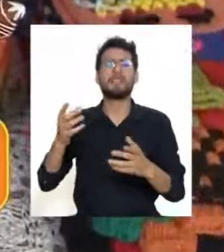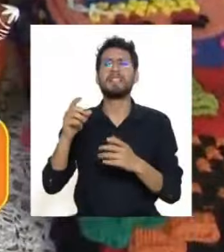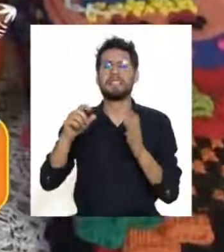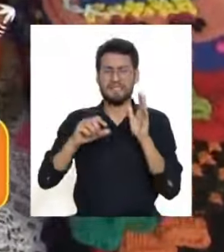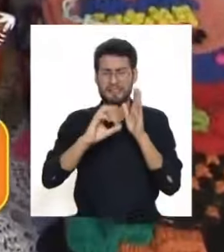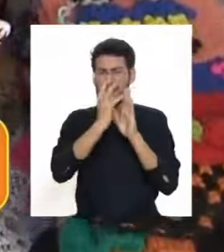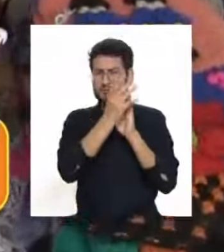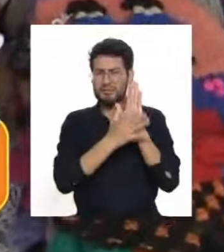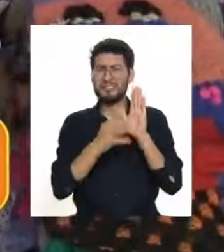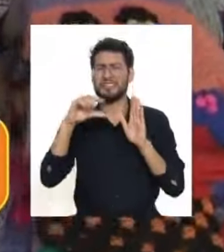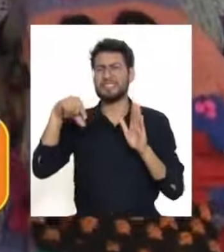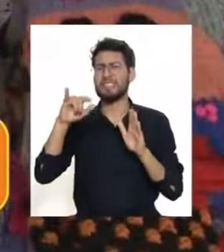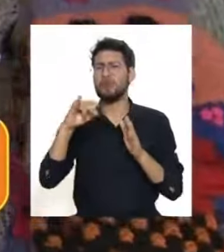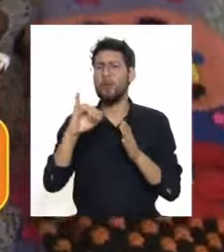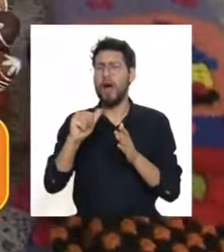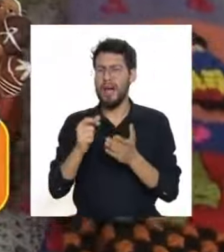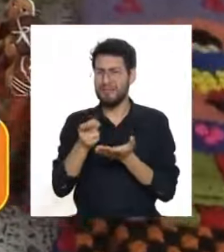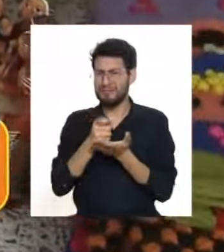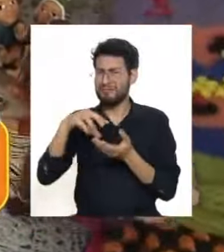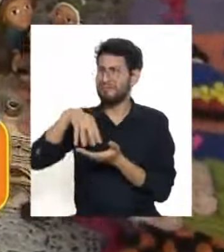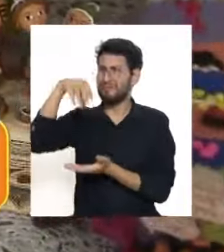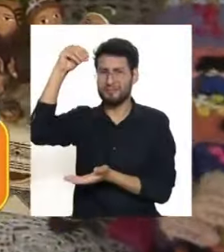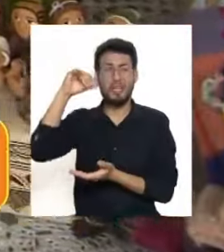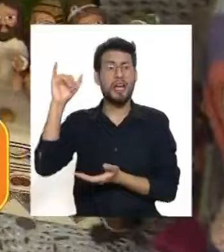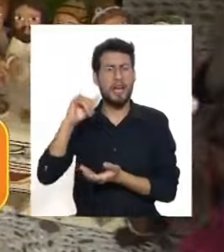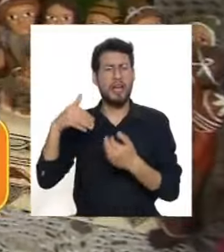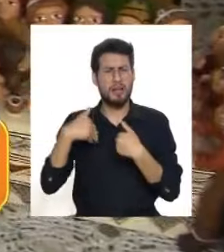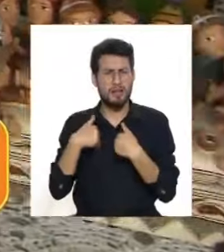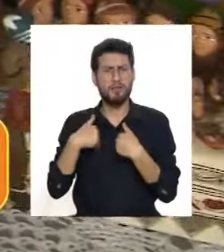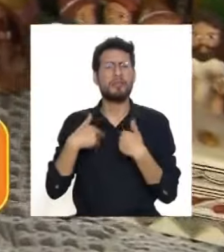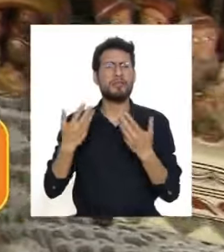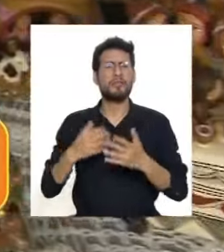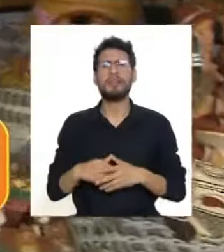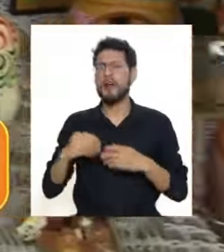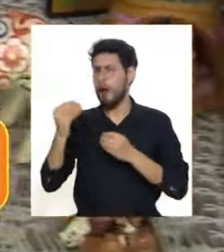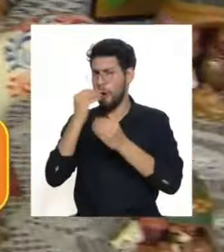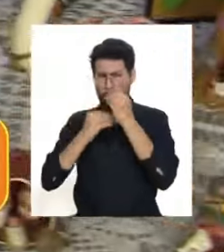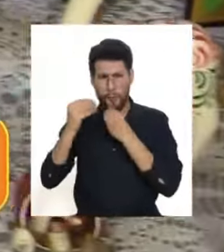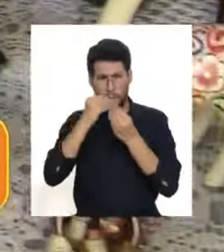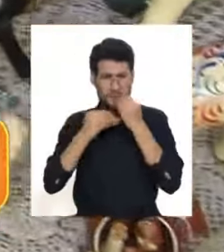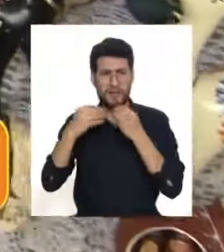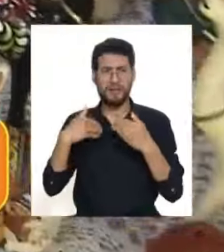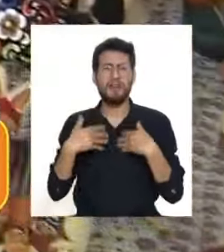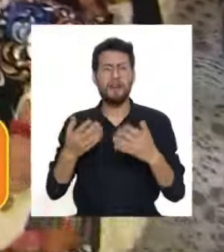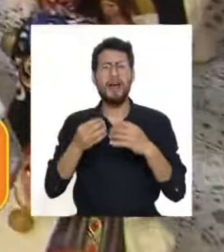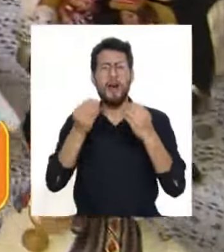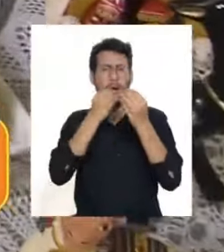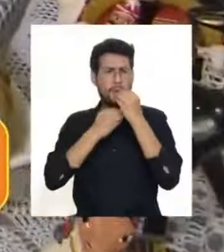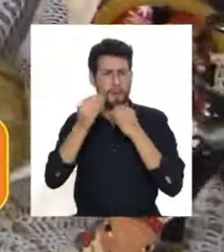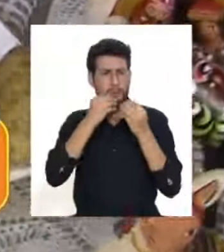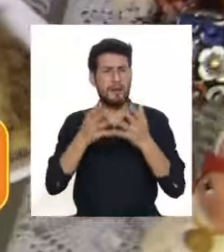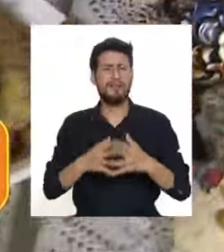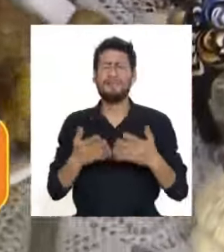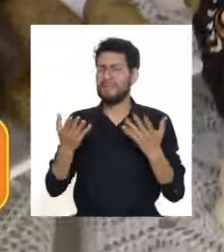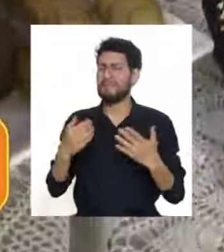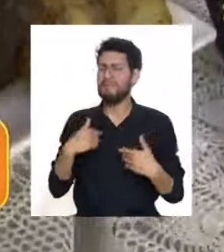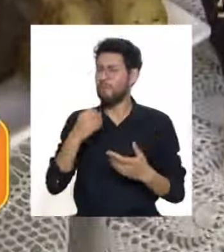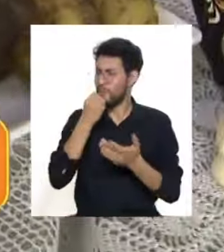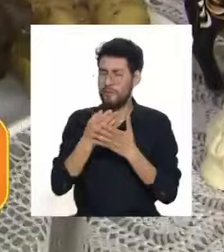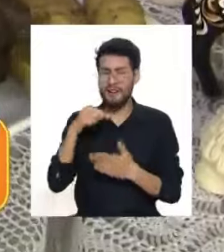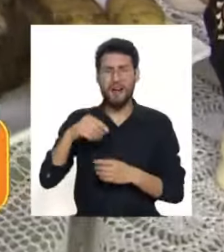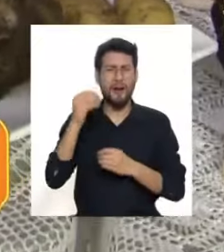quinoa. Tenemos, no solamente tenemos eso, también tenemos nuestra gastronomía. Nuestra gastronomía no podía faltar